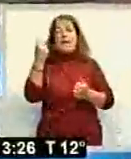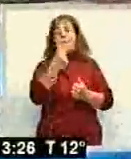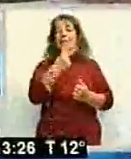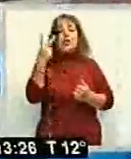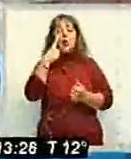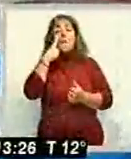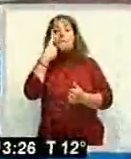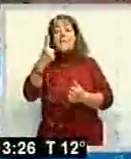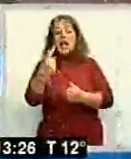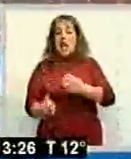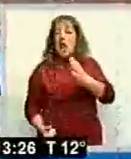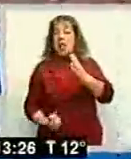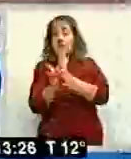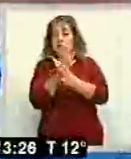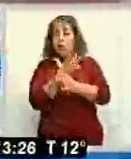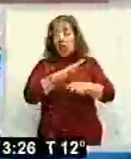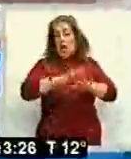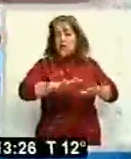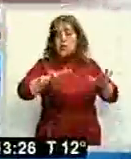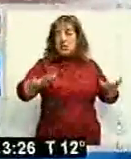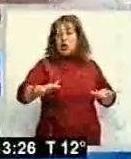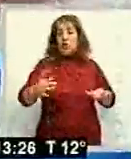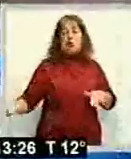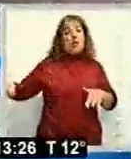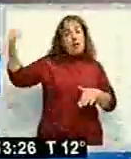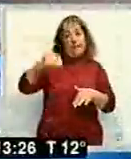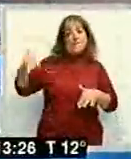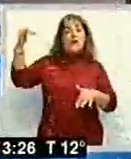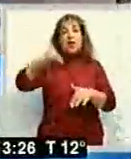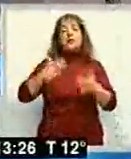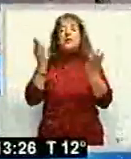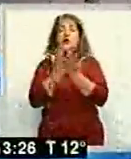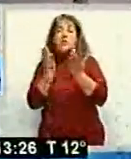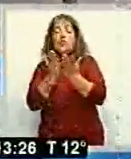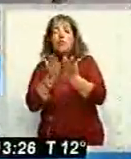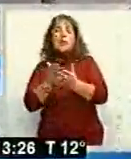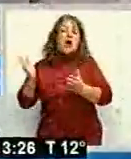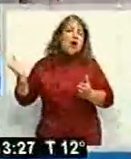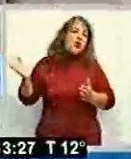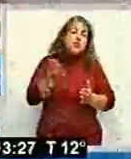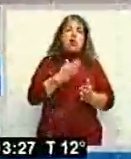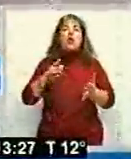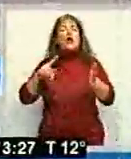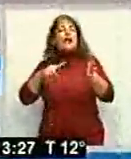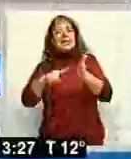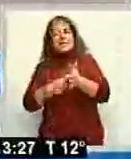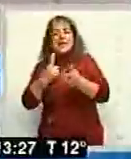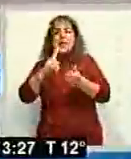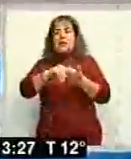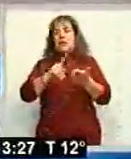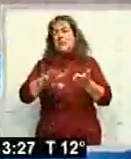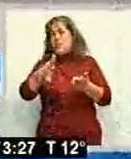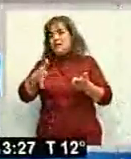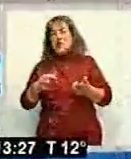turno mañana nomás que vienen a recibir clases. Estamos hablando de toda el área centro, un total de